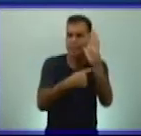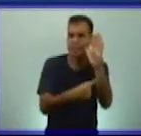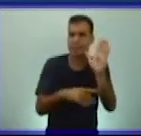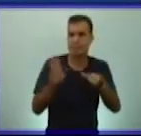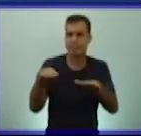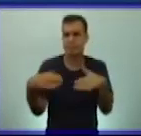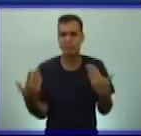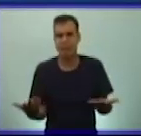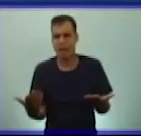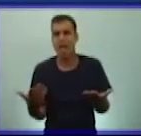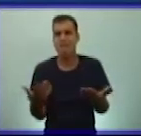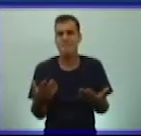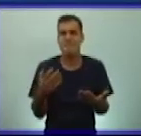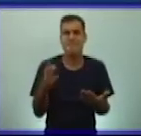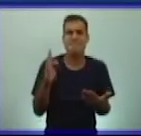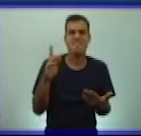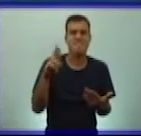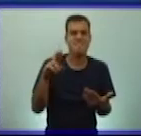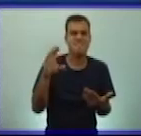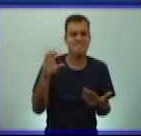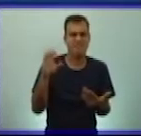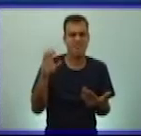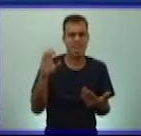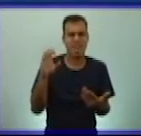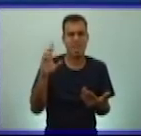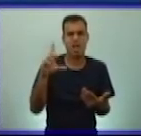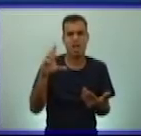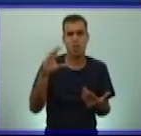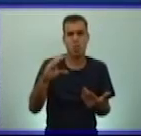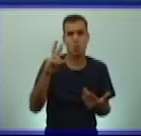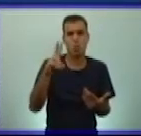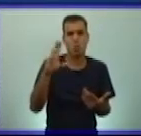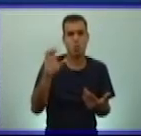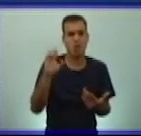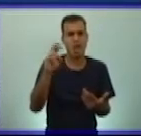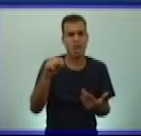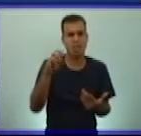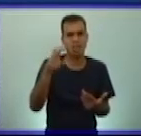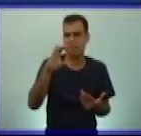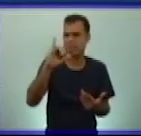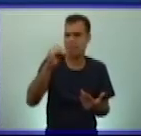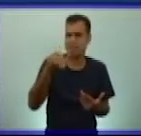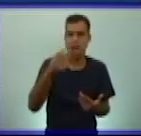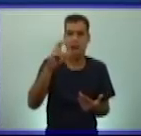la frecuencia angular como magnitud. En los casos